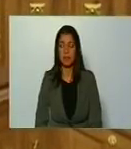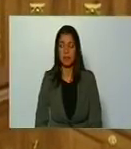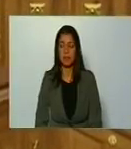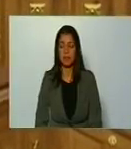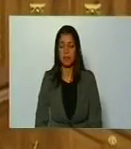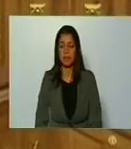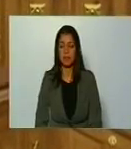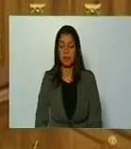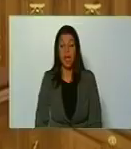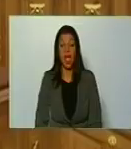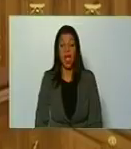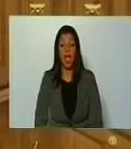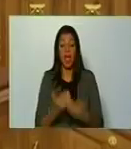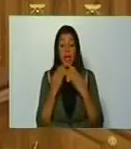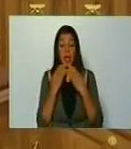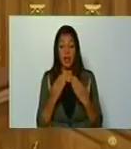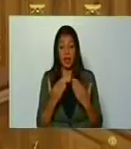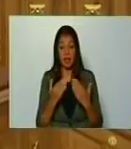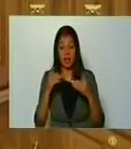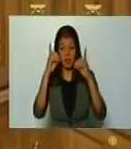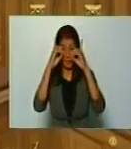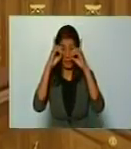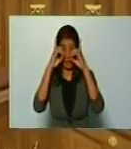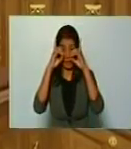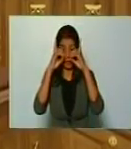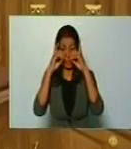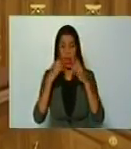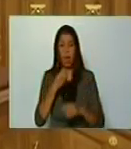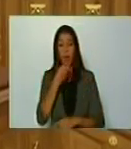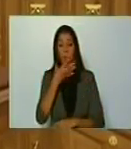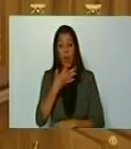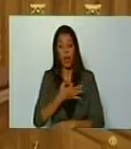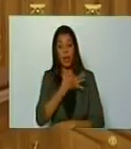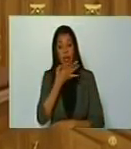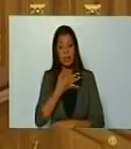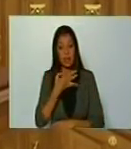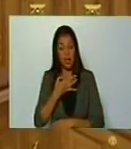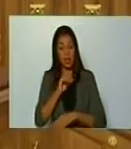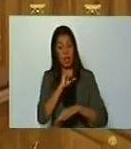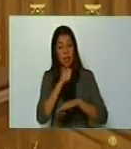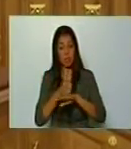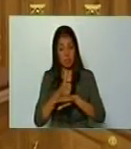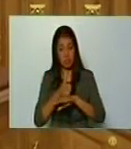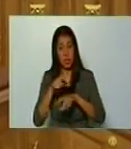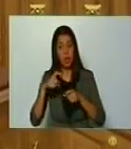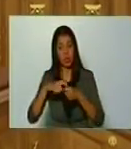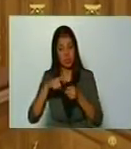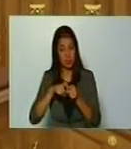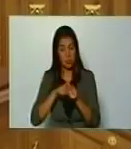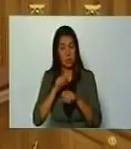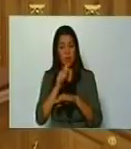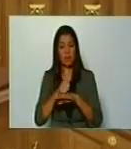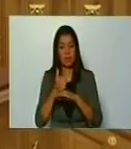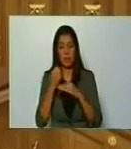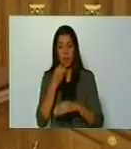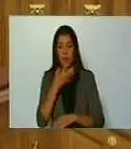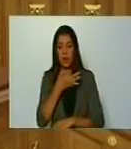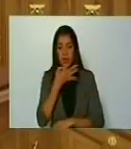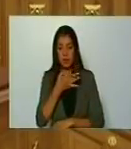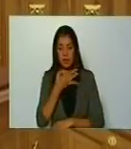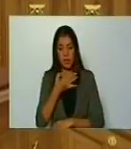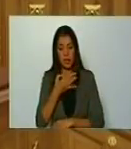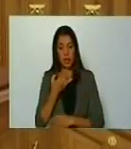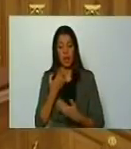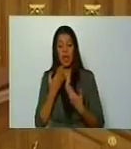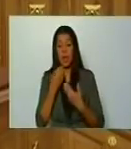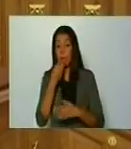Sí. Gracias, Presidenta. Buenas tardes a la Junta Directiva, al compañero Tarek William